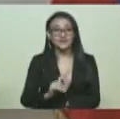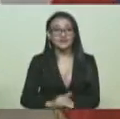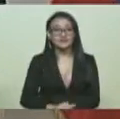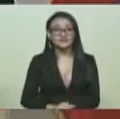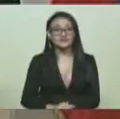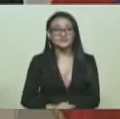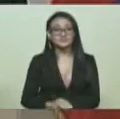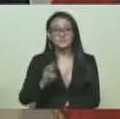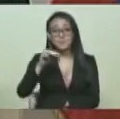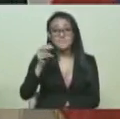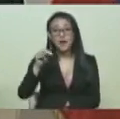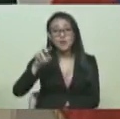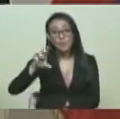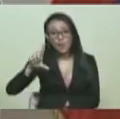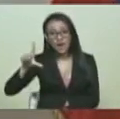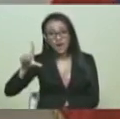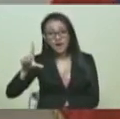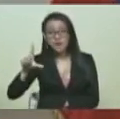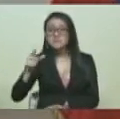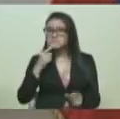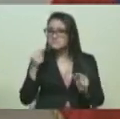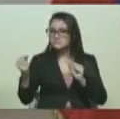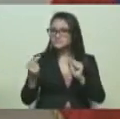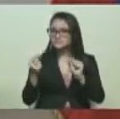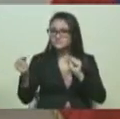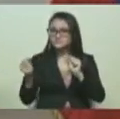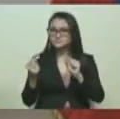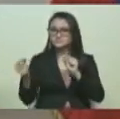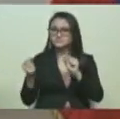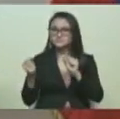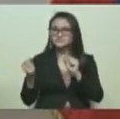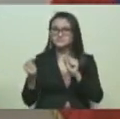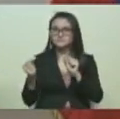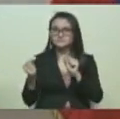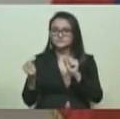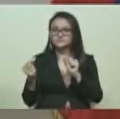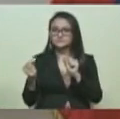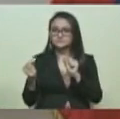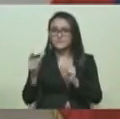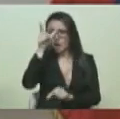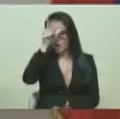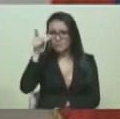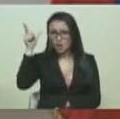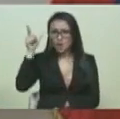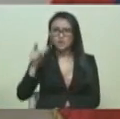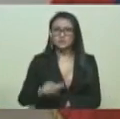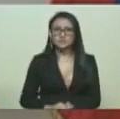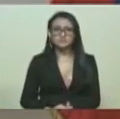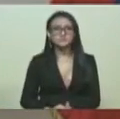Manuel Chacín Díaz conversó también con Leopoldo López.